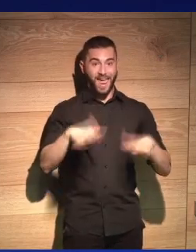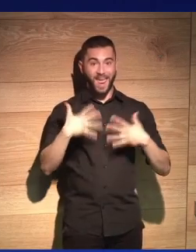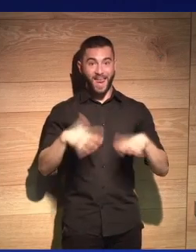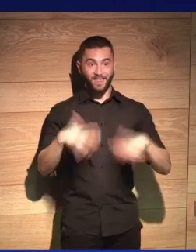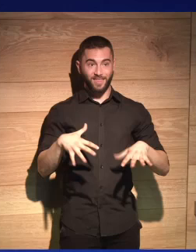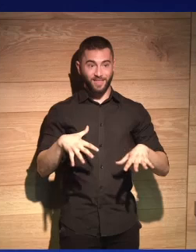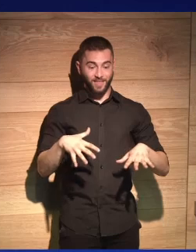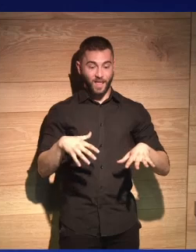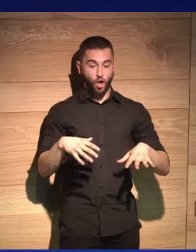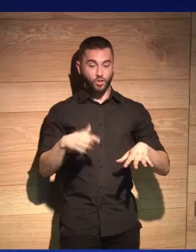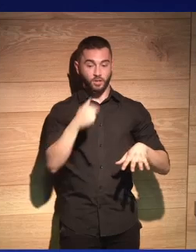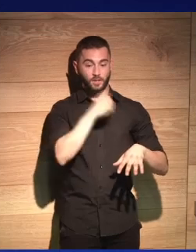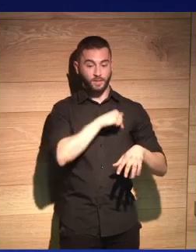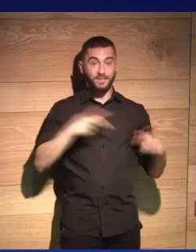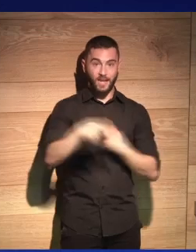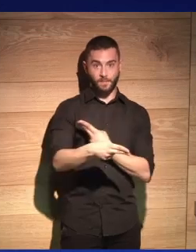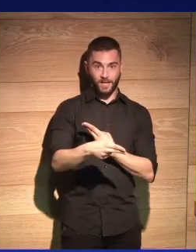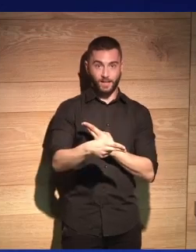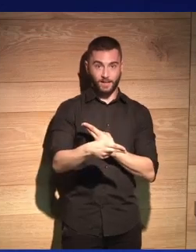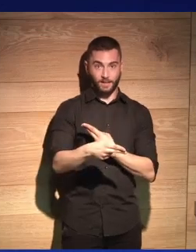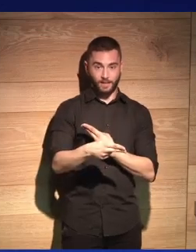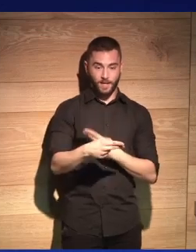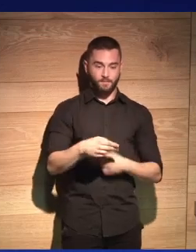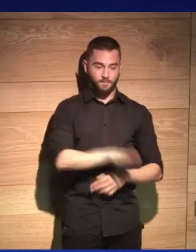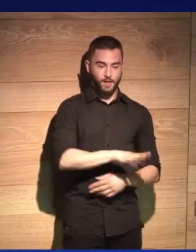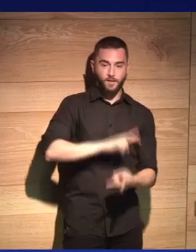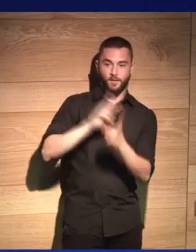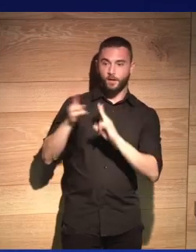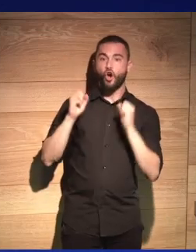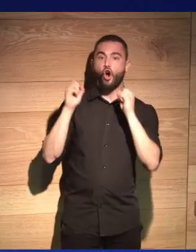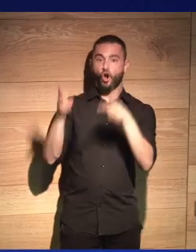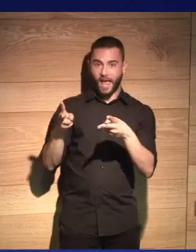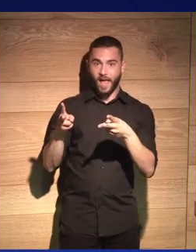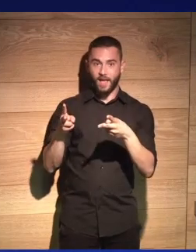Bueno, ma, ok, dice el niño, pero ¿cuánto falta para la próxima parada?